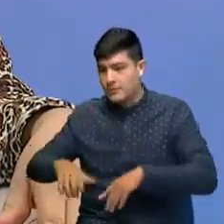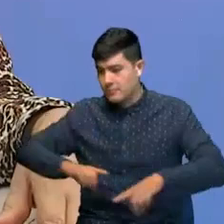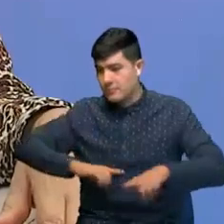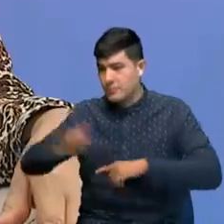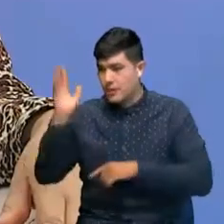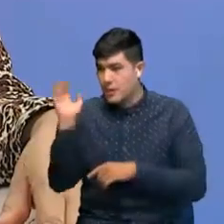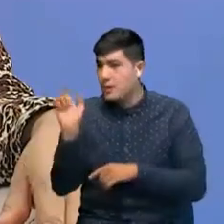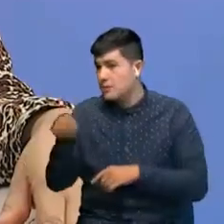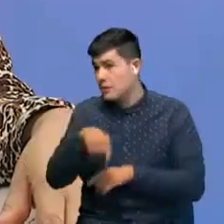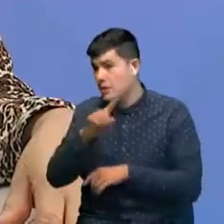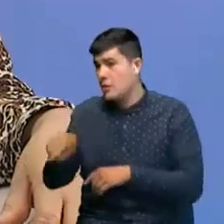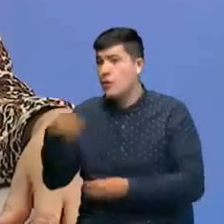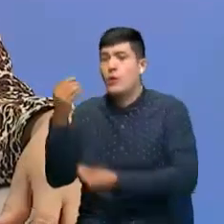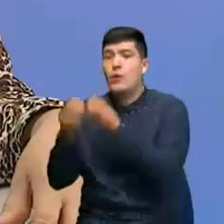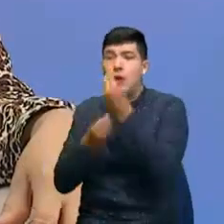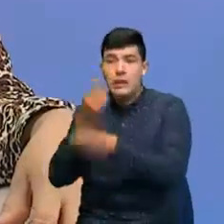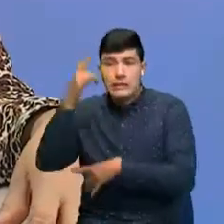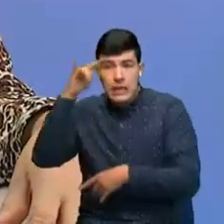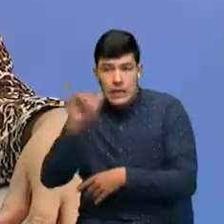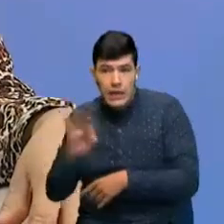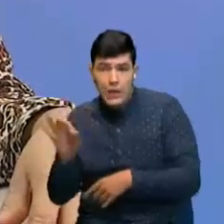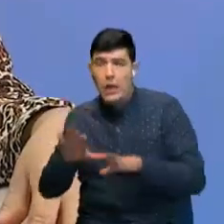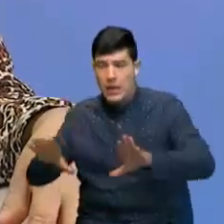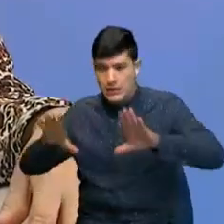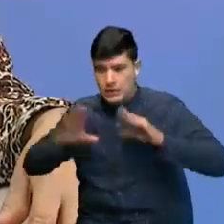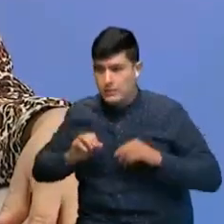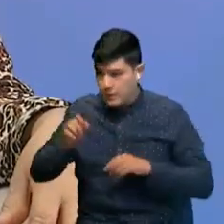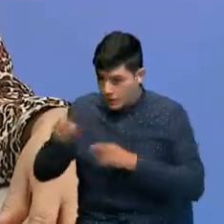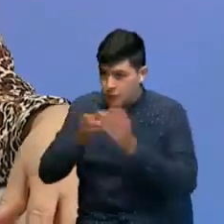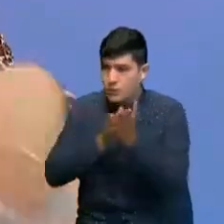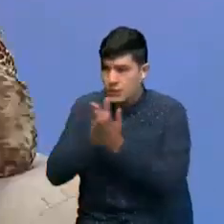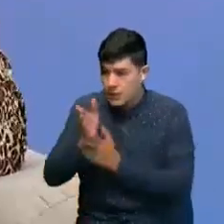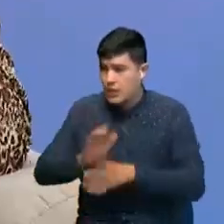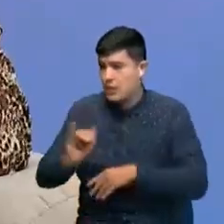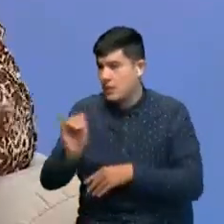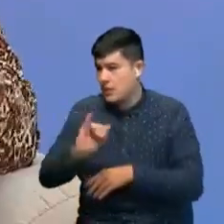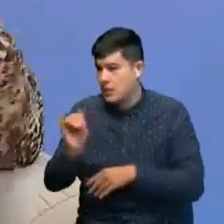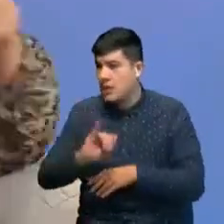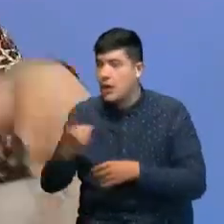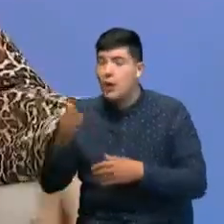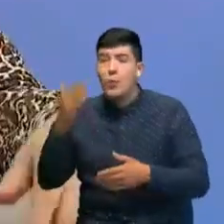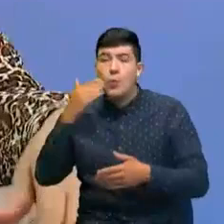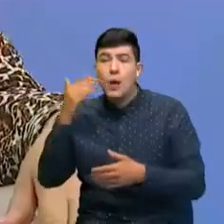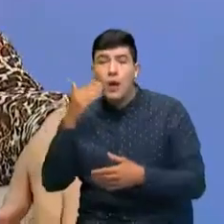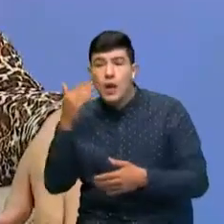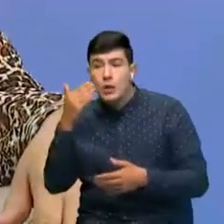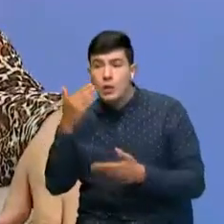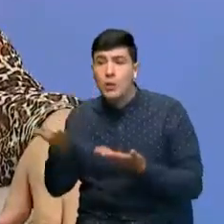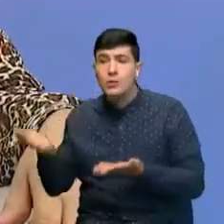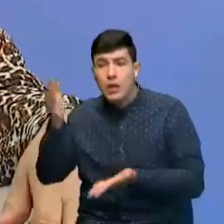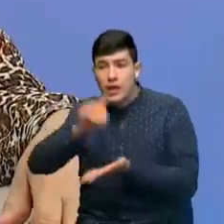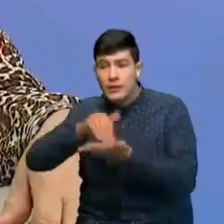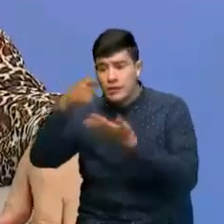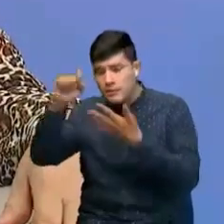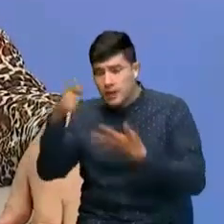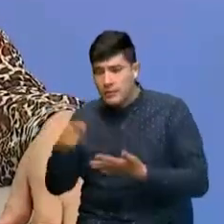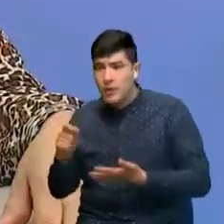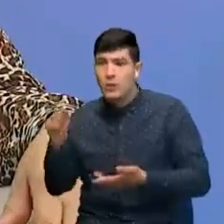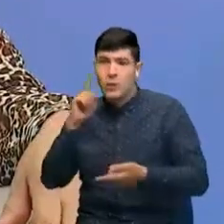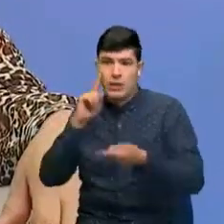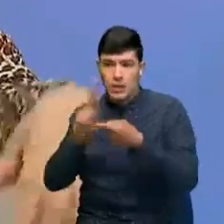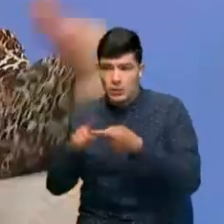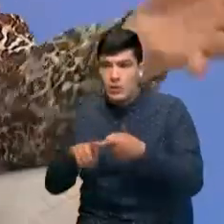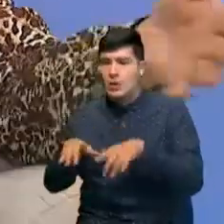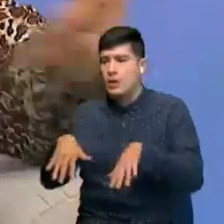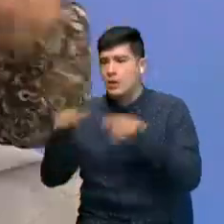y si no lo hace porque cree o está aceptando que usted sigue con la invalidez. ¿Cuándo se va a uno las recalificaciones? Con el fin de levantar